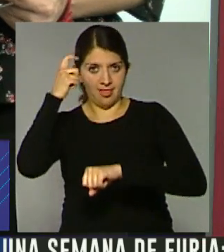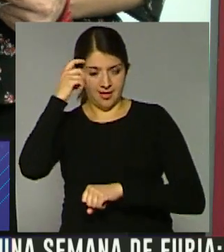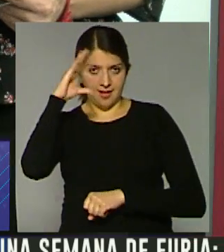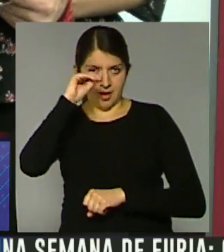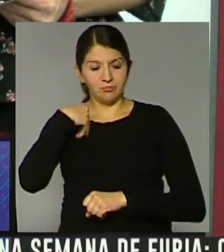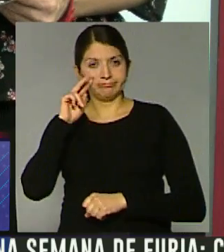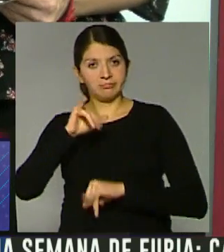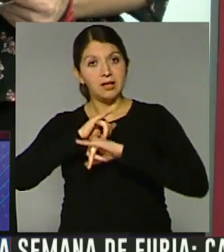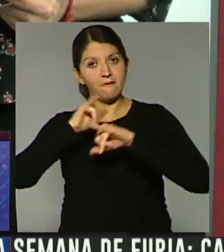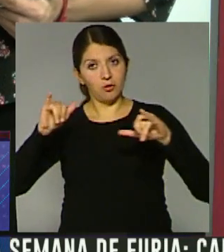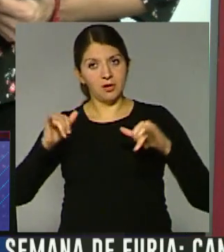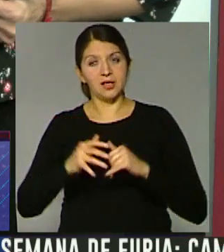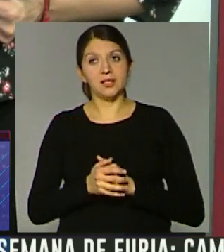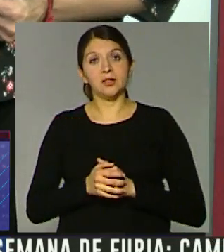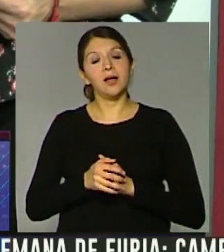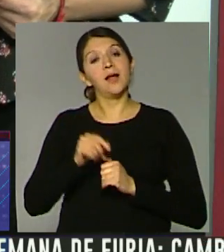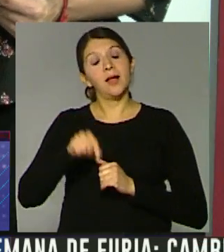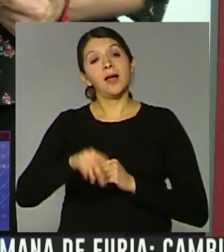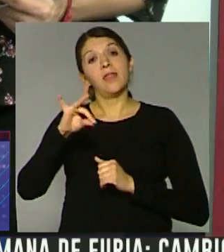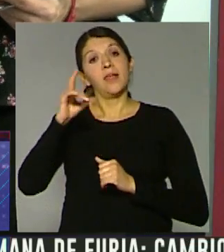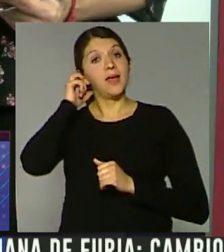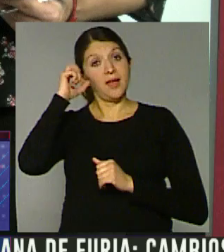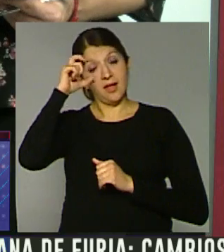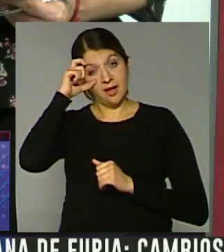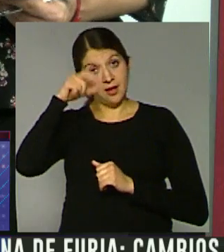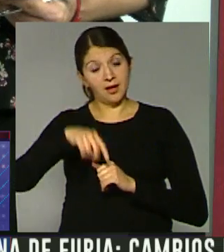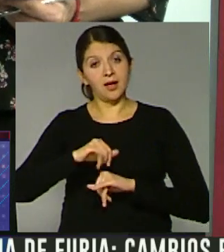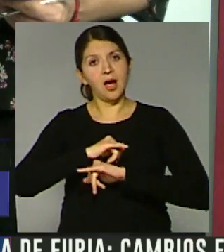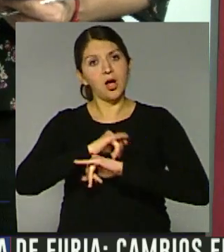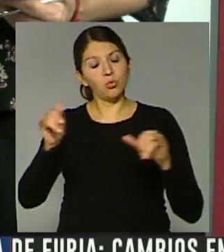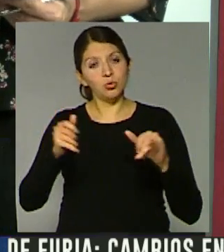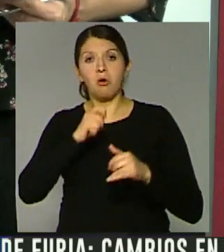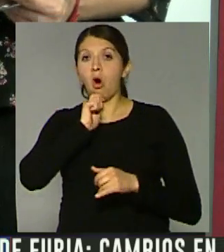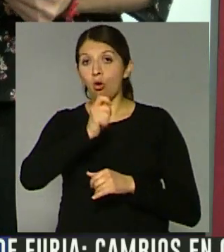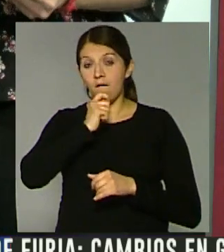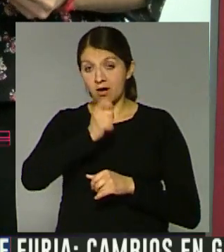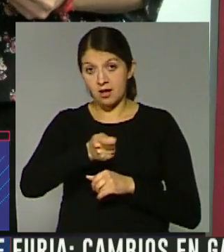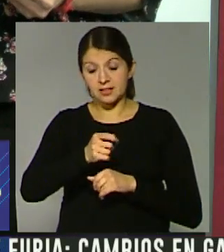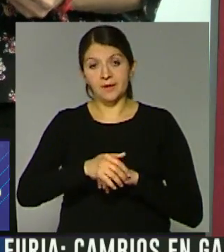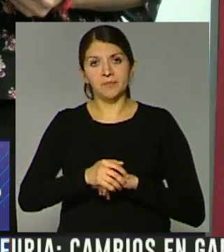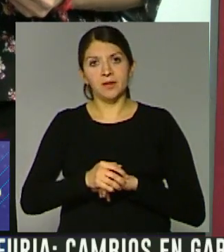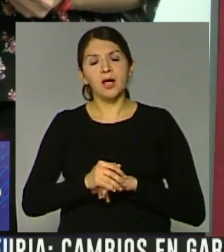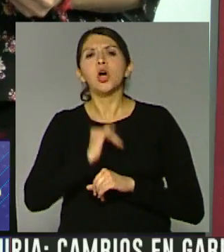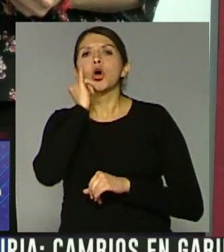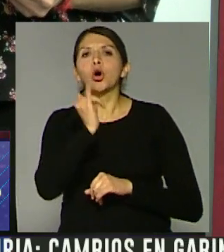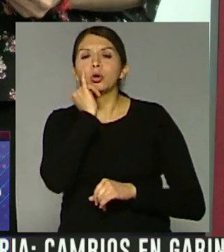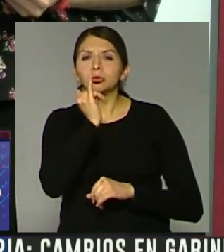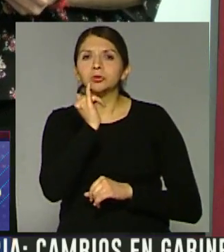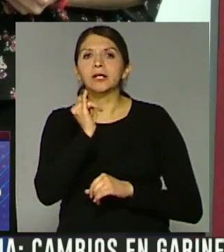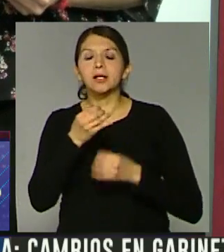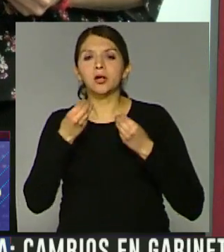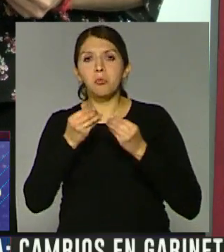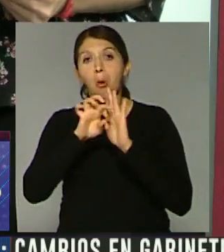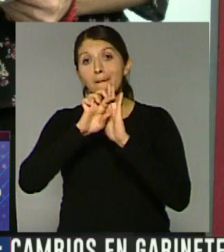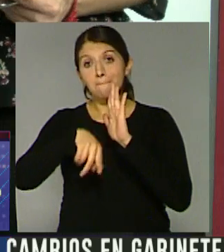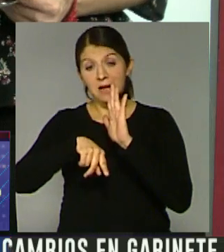canal de la Universidad Nacional de Cuyo. Bueno, finalmente la Dirección General de Escuelas hizo una conferencia de prensa en la jornada de hoy para dar detalles del plan